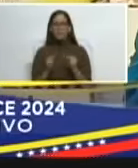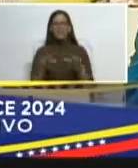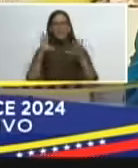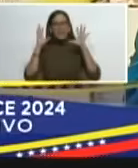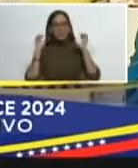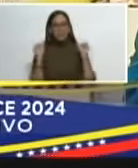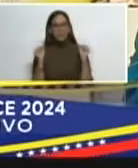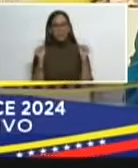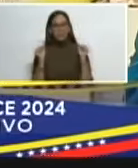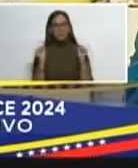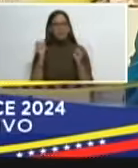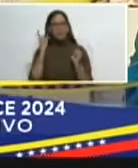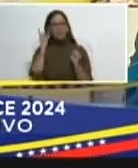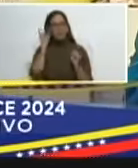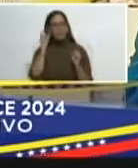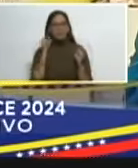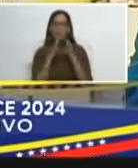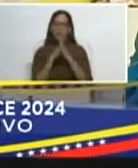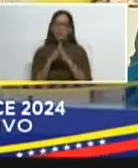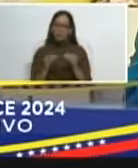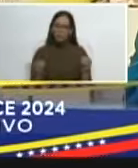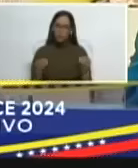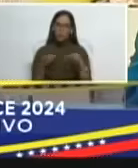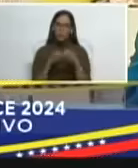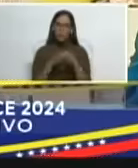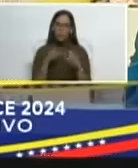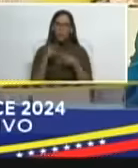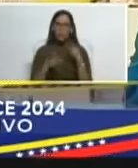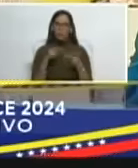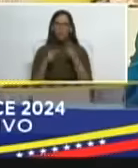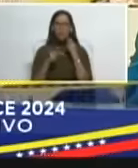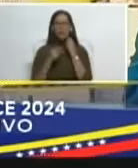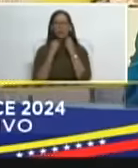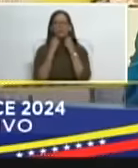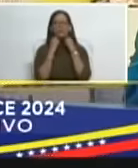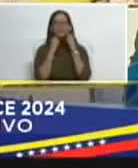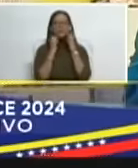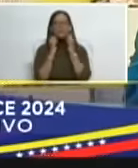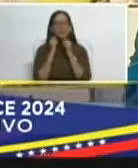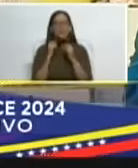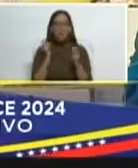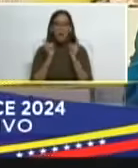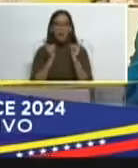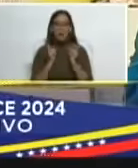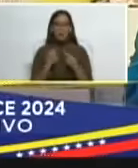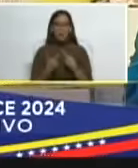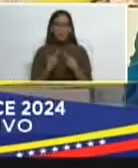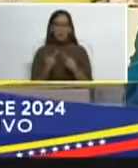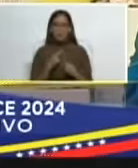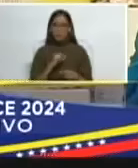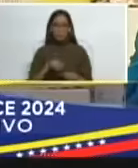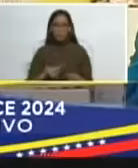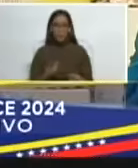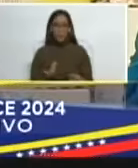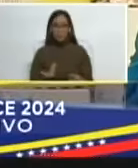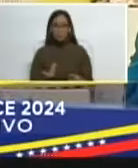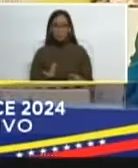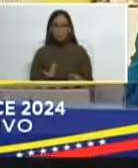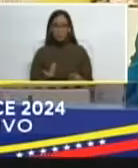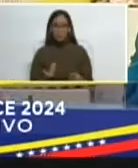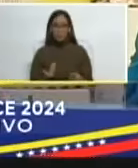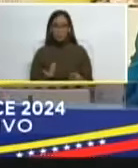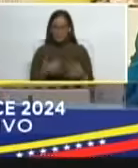entendimiento, escuchar a todos los sectores productivos. Muchas veces algunas cosas no se pueden de